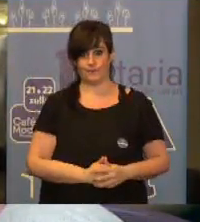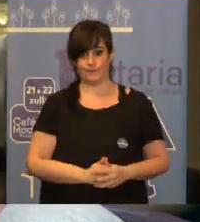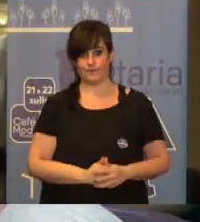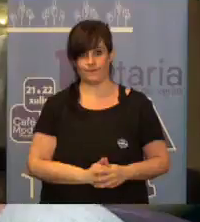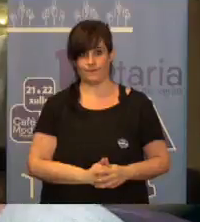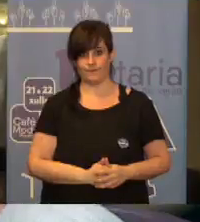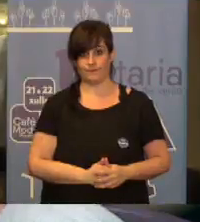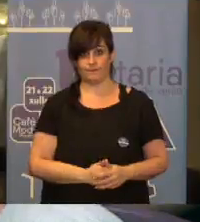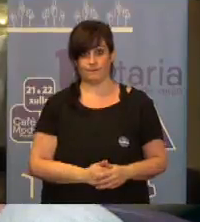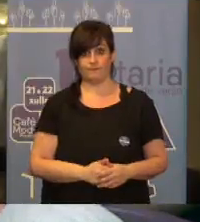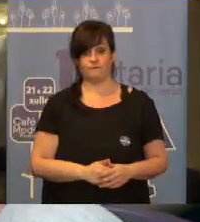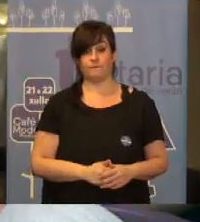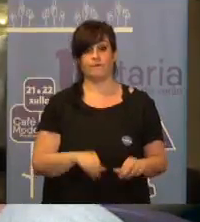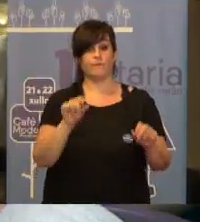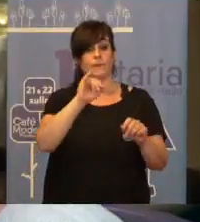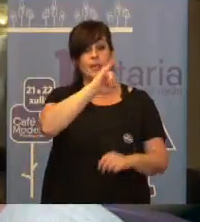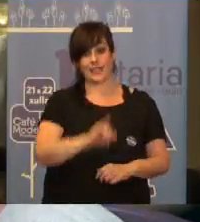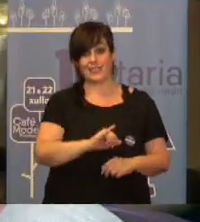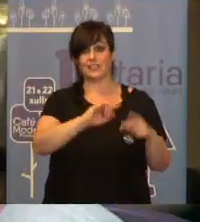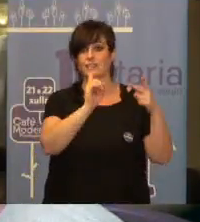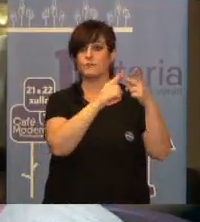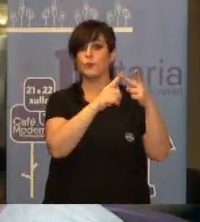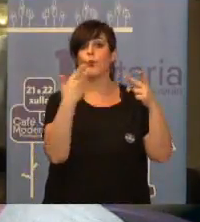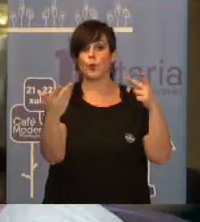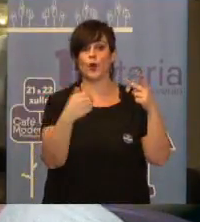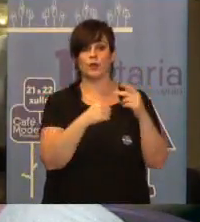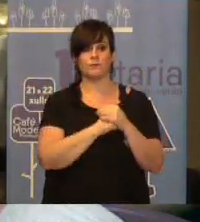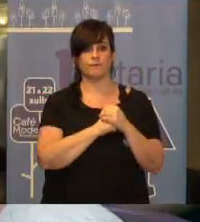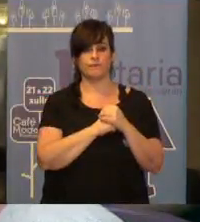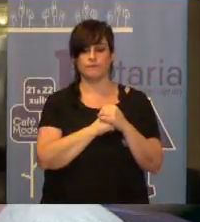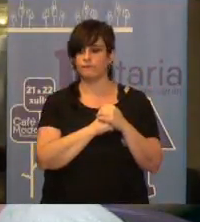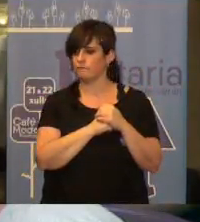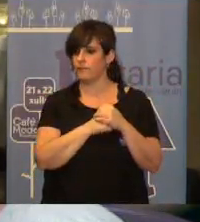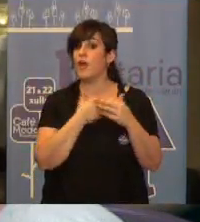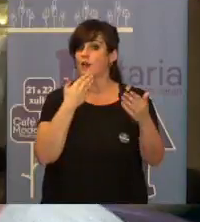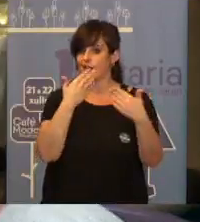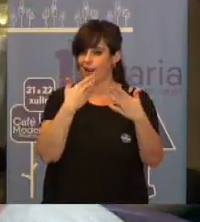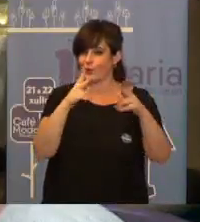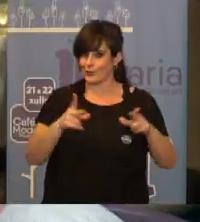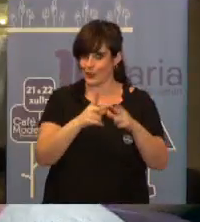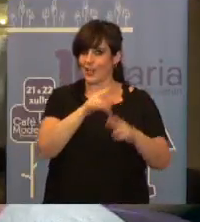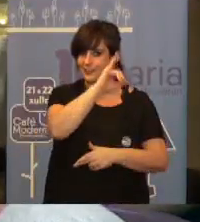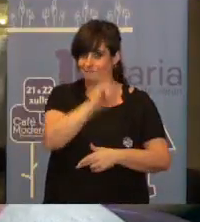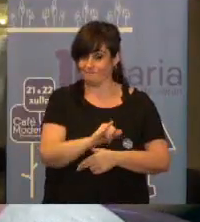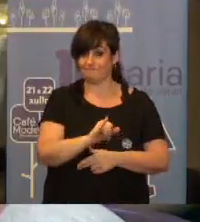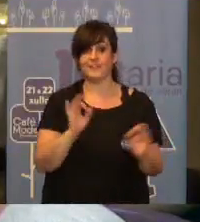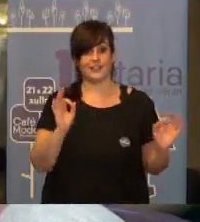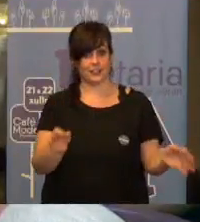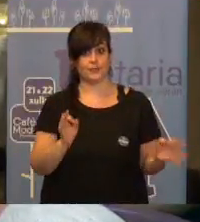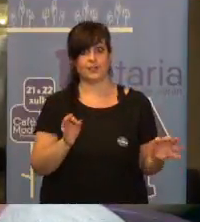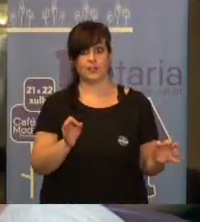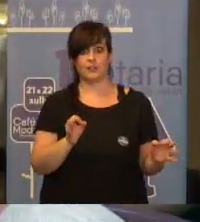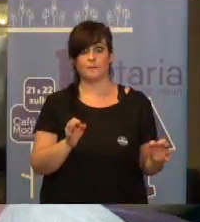unha segunda crisis, que é a crisis das relacións sociais. Bueno, moito se ten falado de